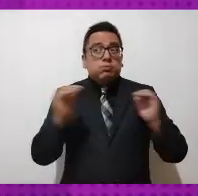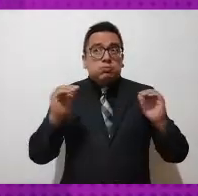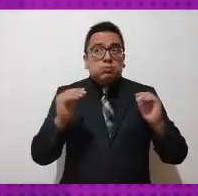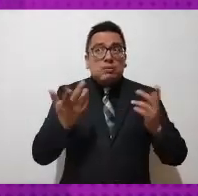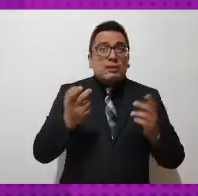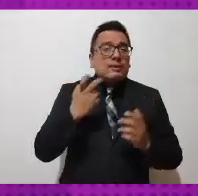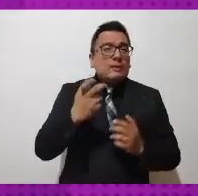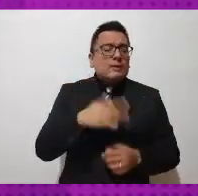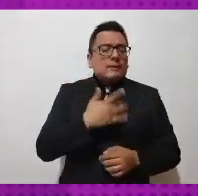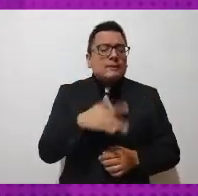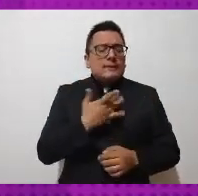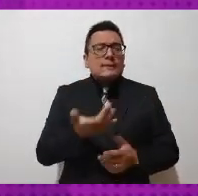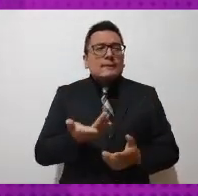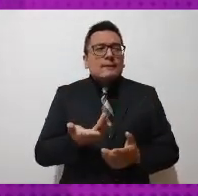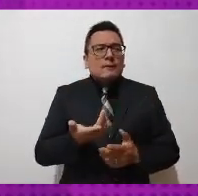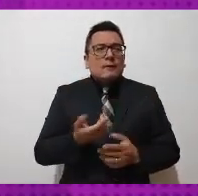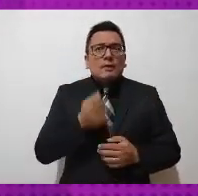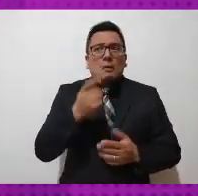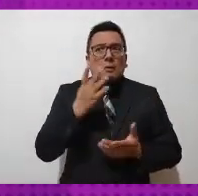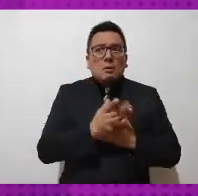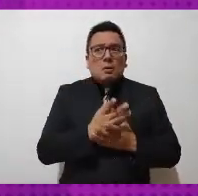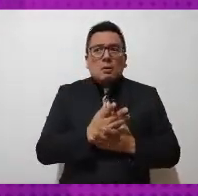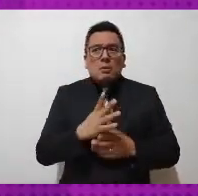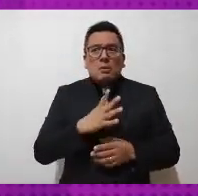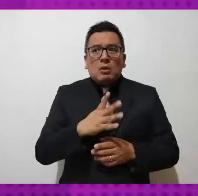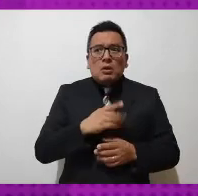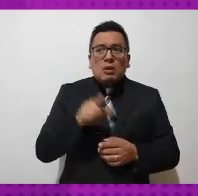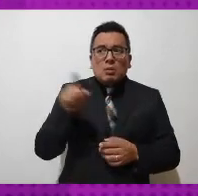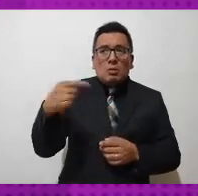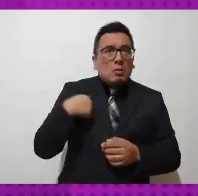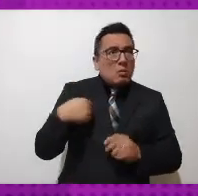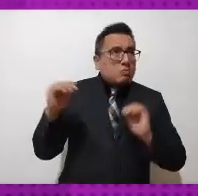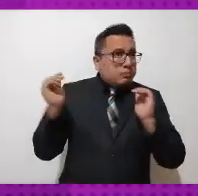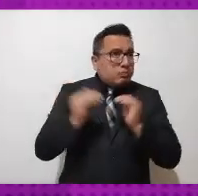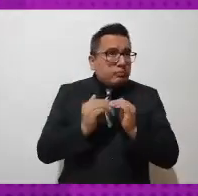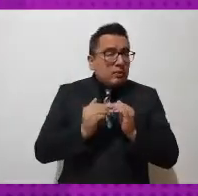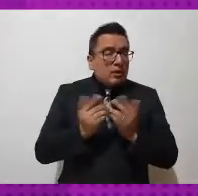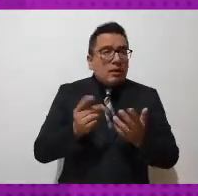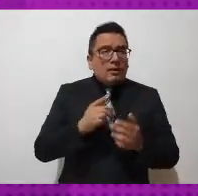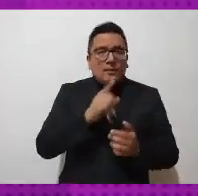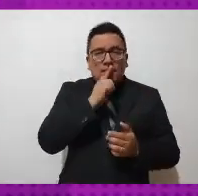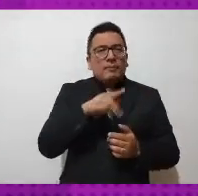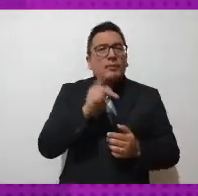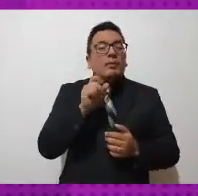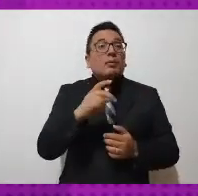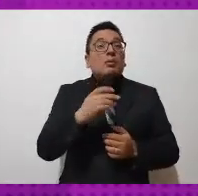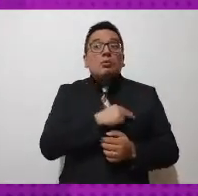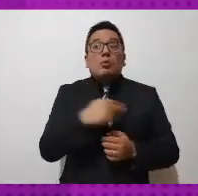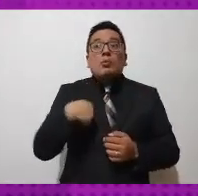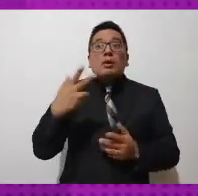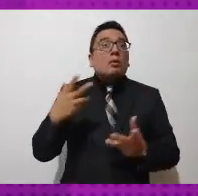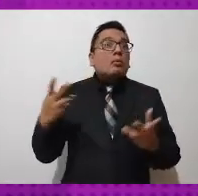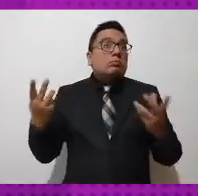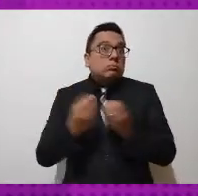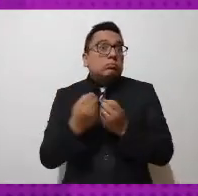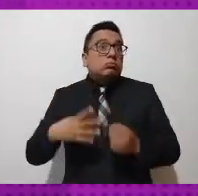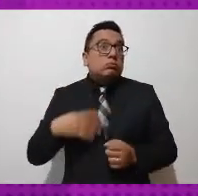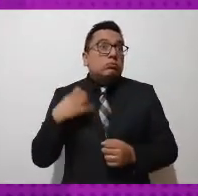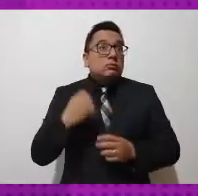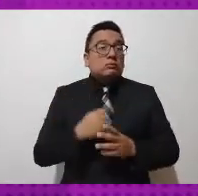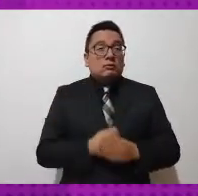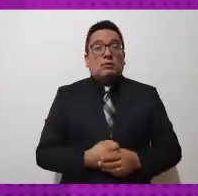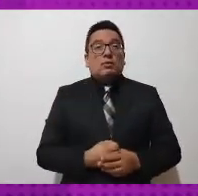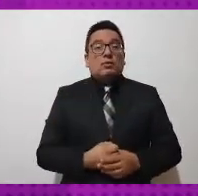no únicamente significa la posibilidad de colaborar en las mismas circunstancias al progreso colectivo, sino hacerlo de la mano. En el